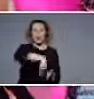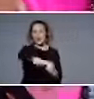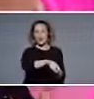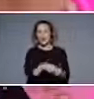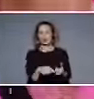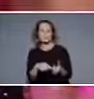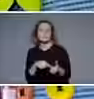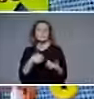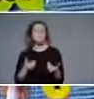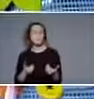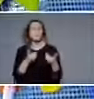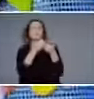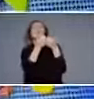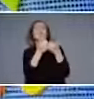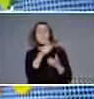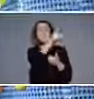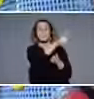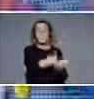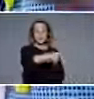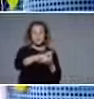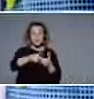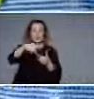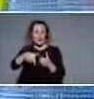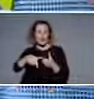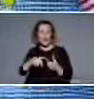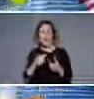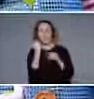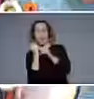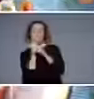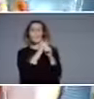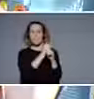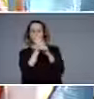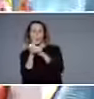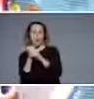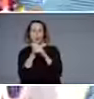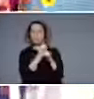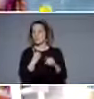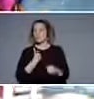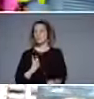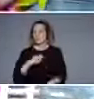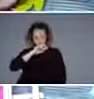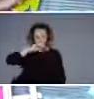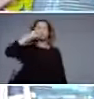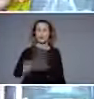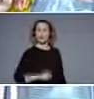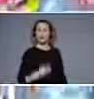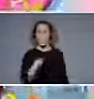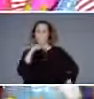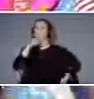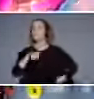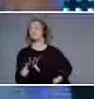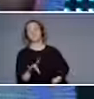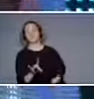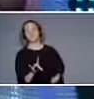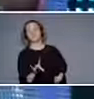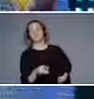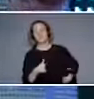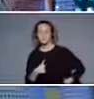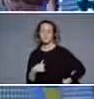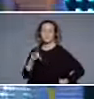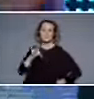por todos, aquellos que en la murga tienen su pasión. Y es que tanta la pasión,